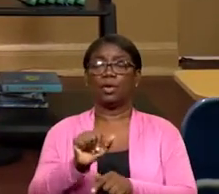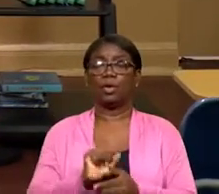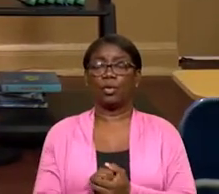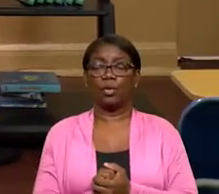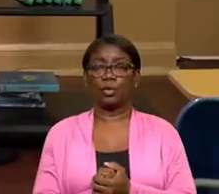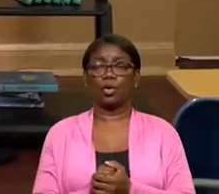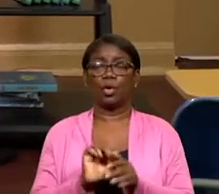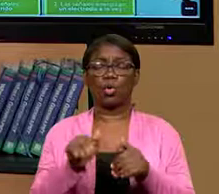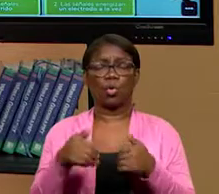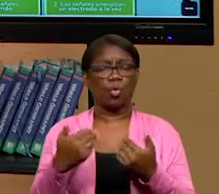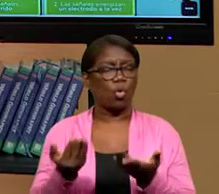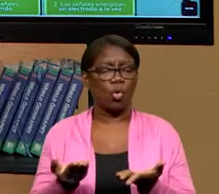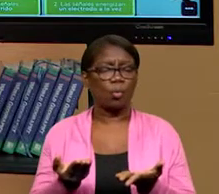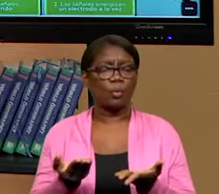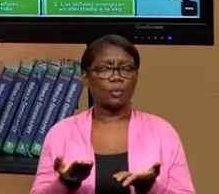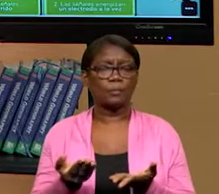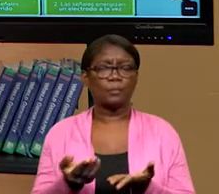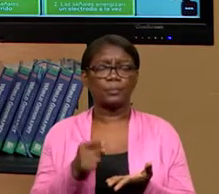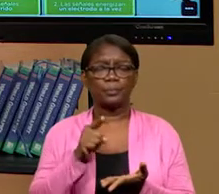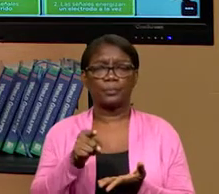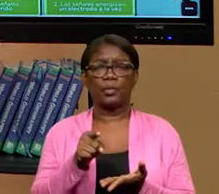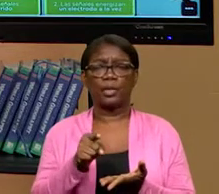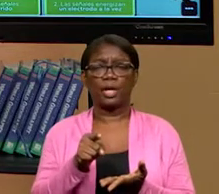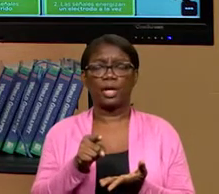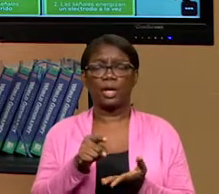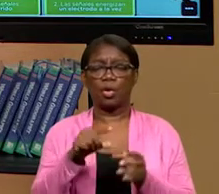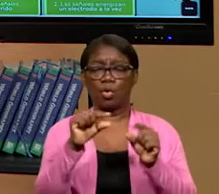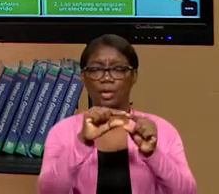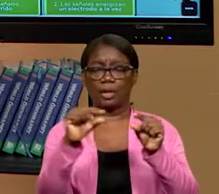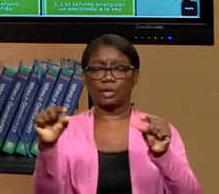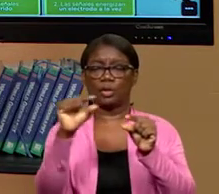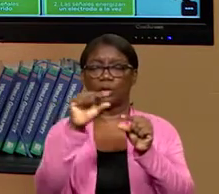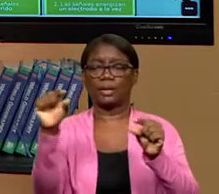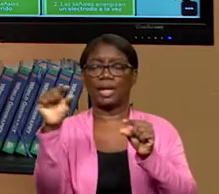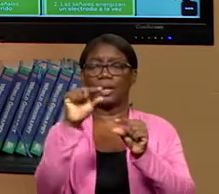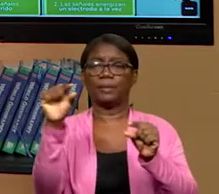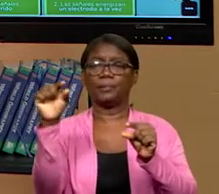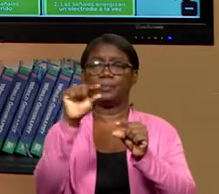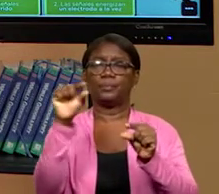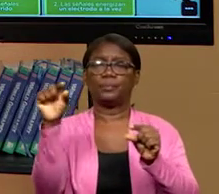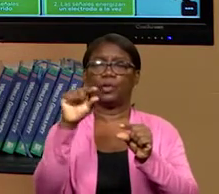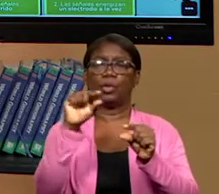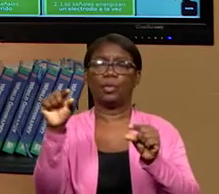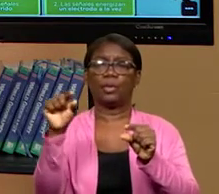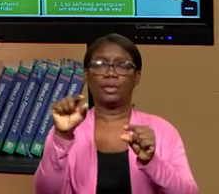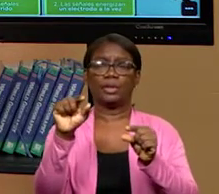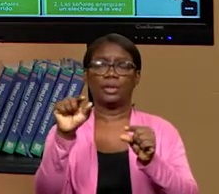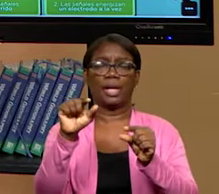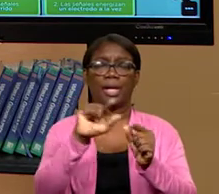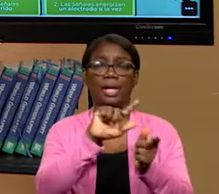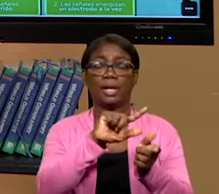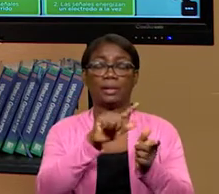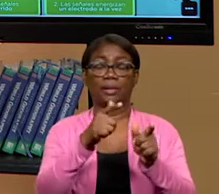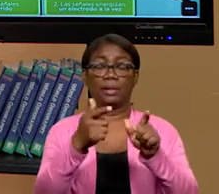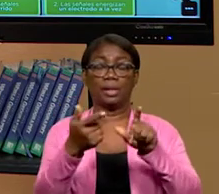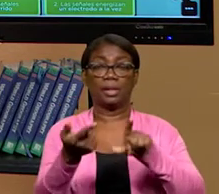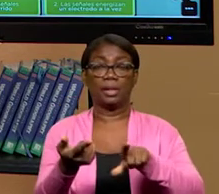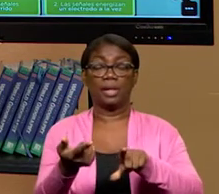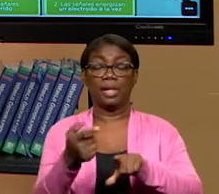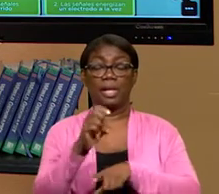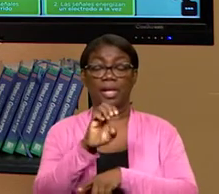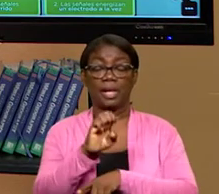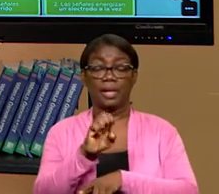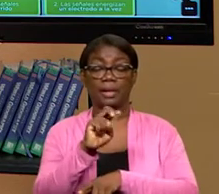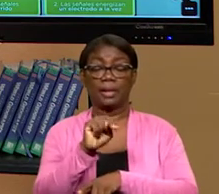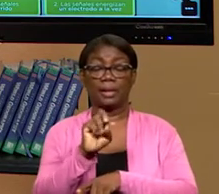se da ese barrido de manera horizontal cuando se ha energizado los electrodos o